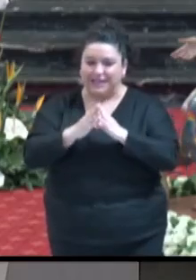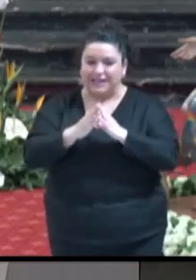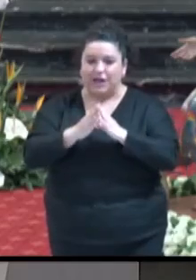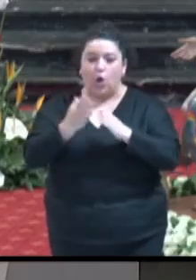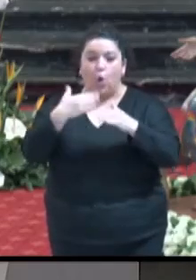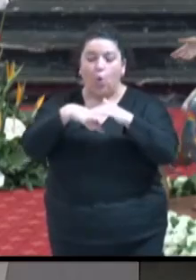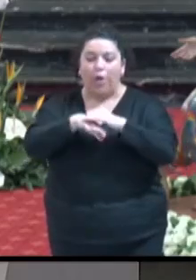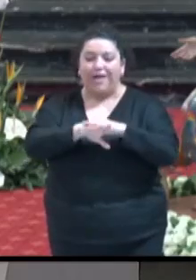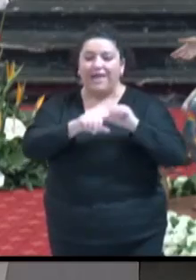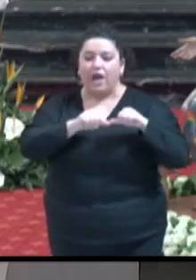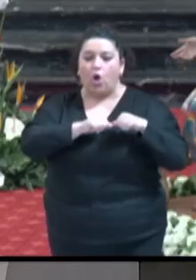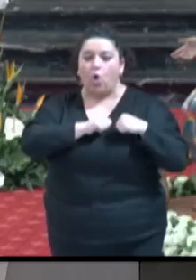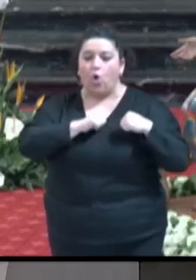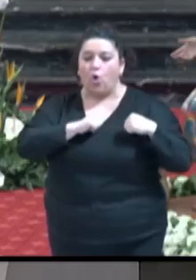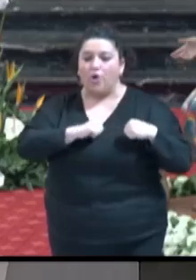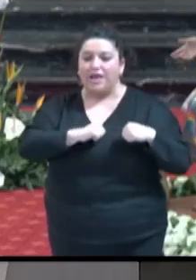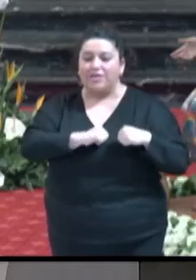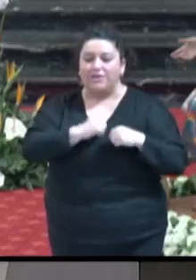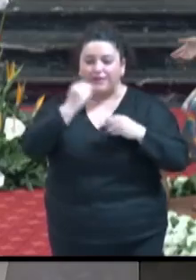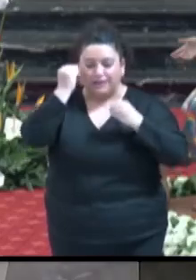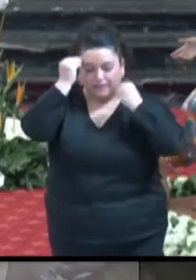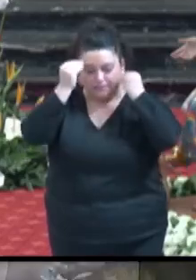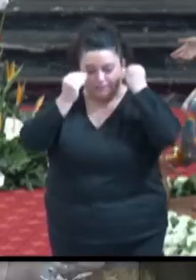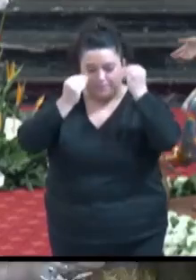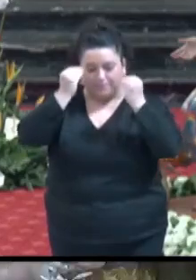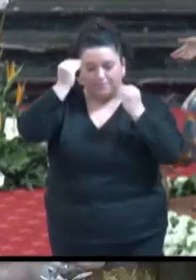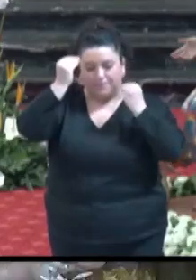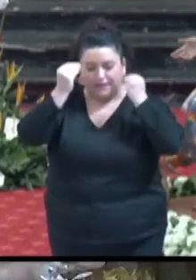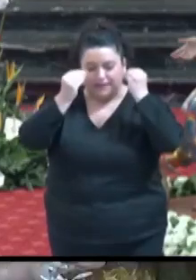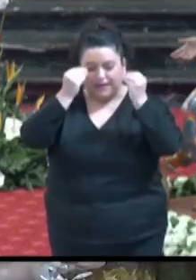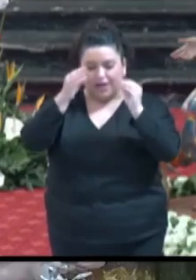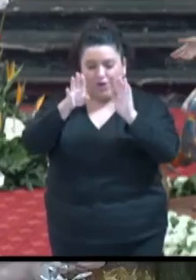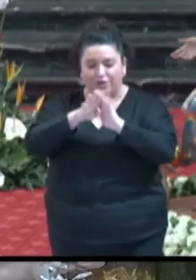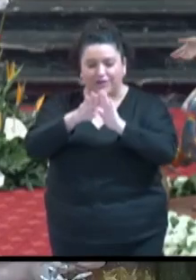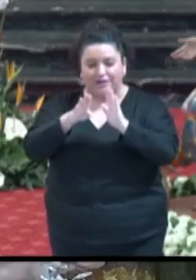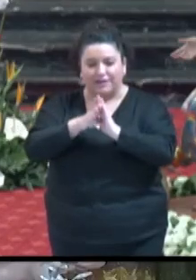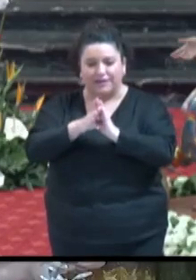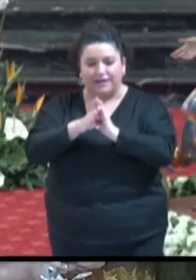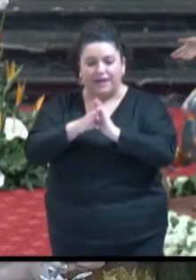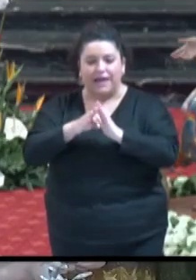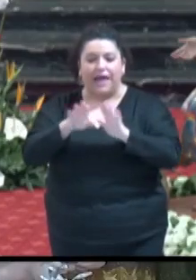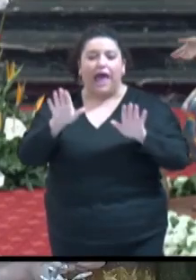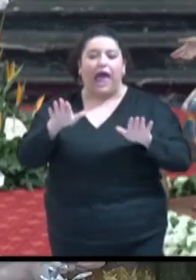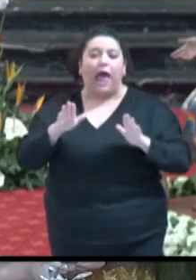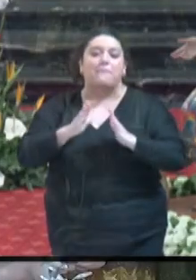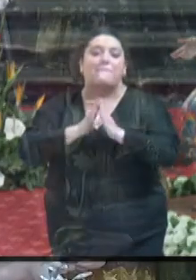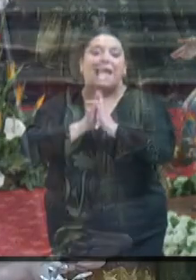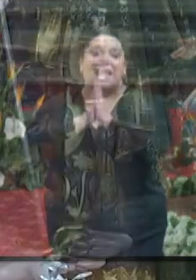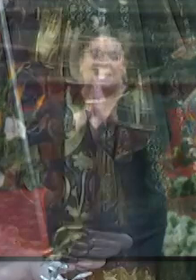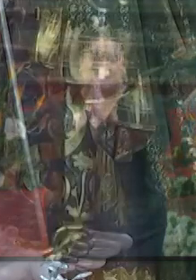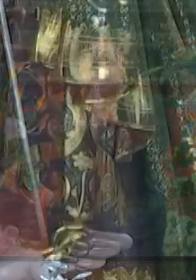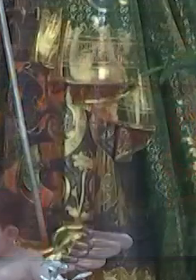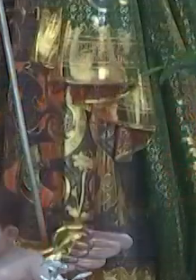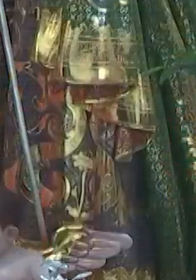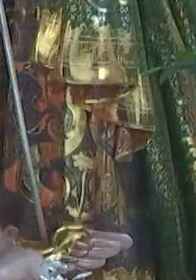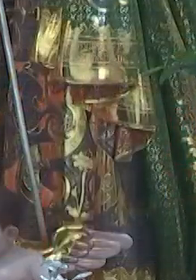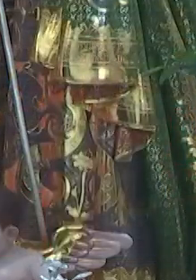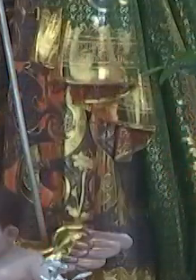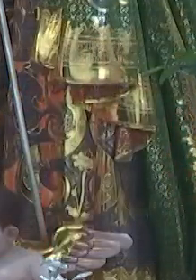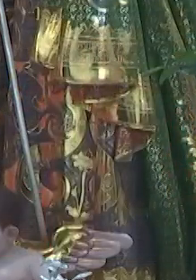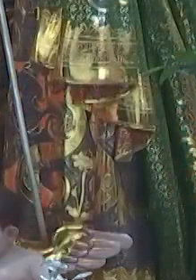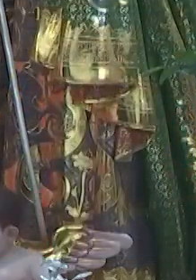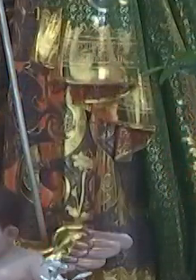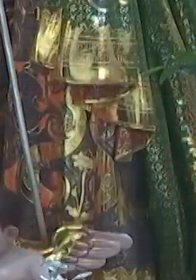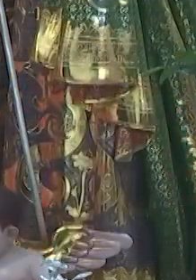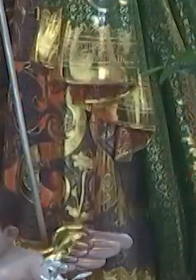corazón y medita continuamente en el Ave María saludamos a María con